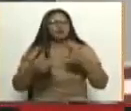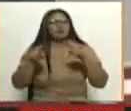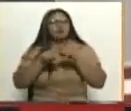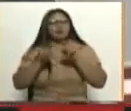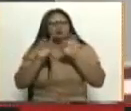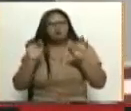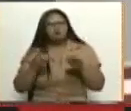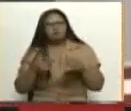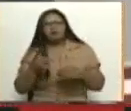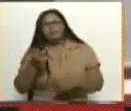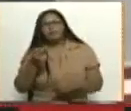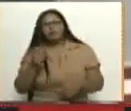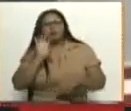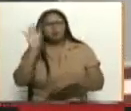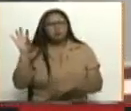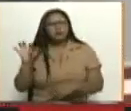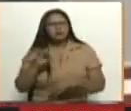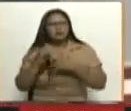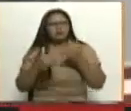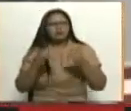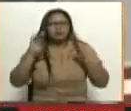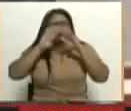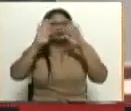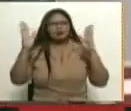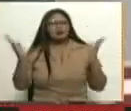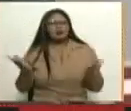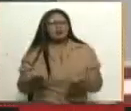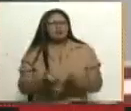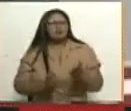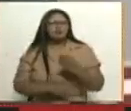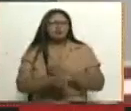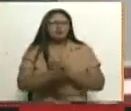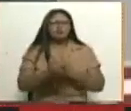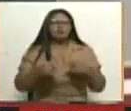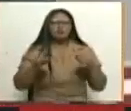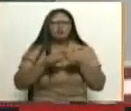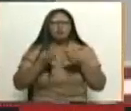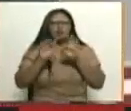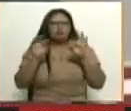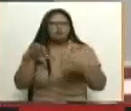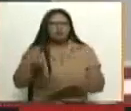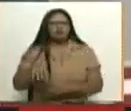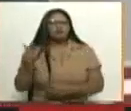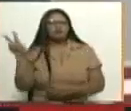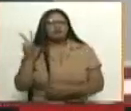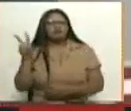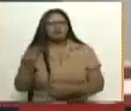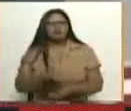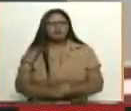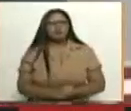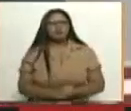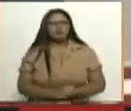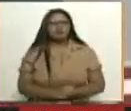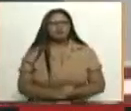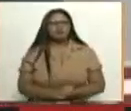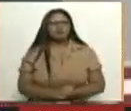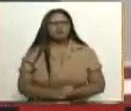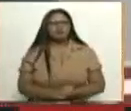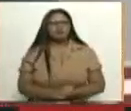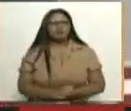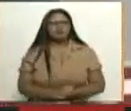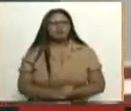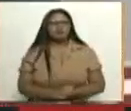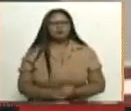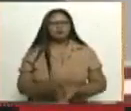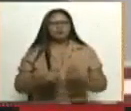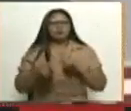son pocos los países en la región y en el mundo que mantienen el desconocimiento del Estado venezolano, y ya estamos volviendo otra vez a esa nueva